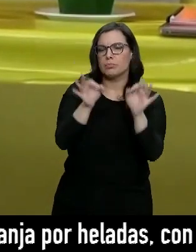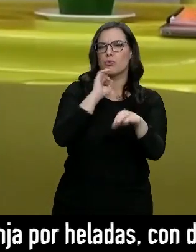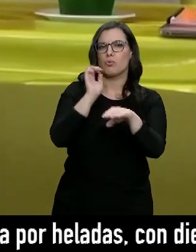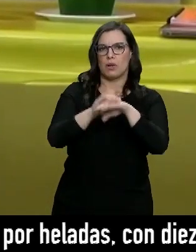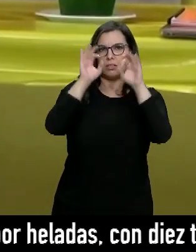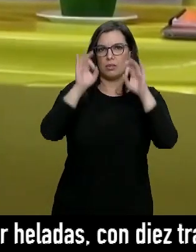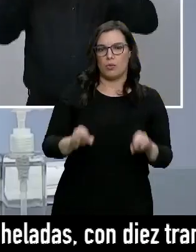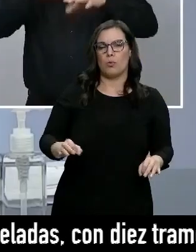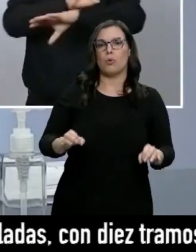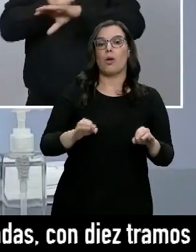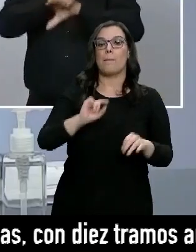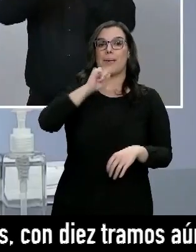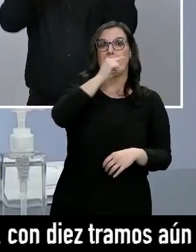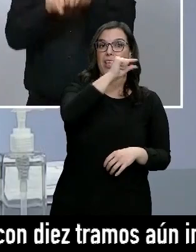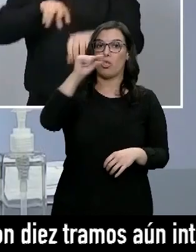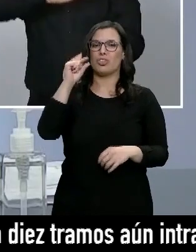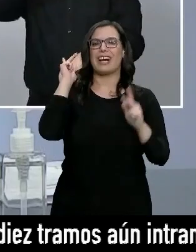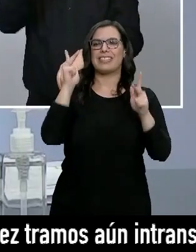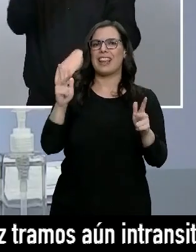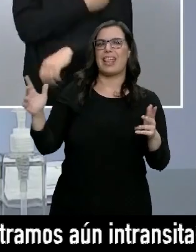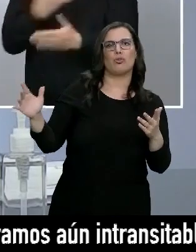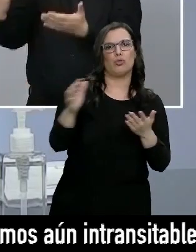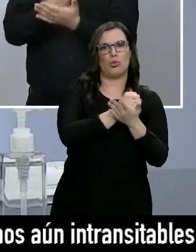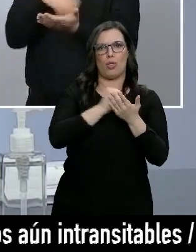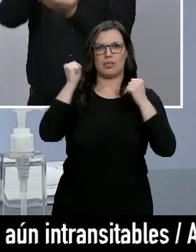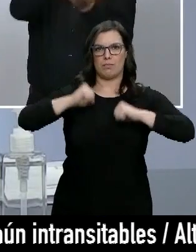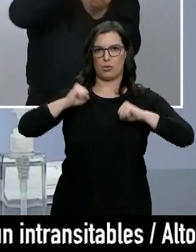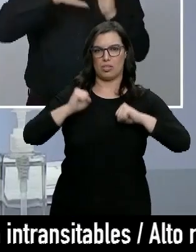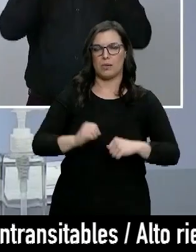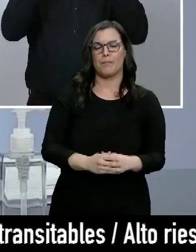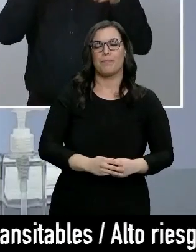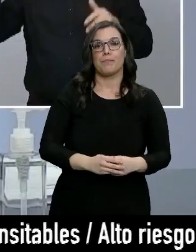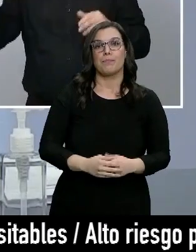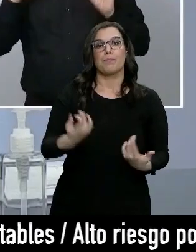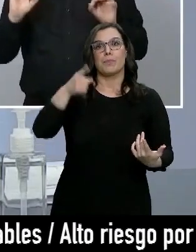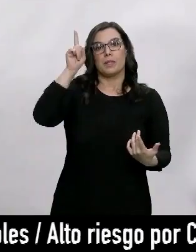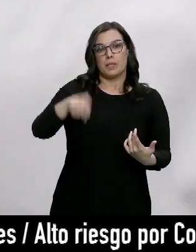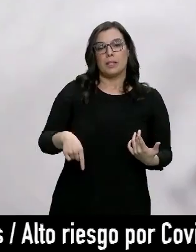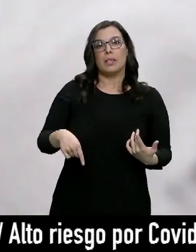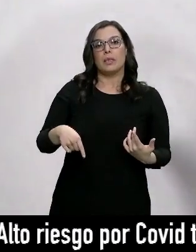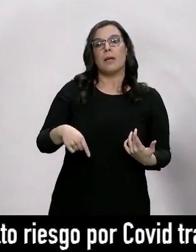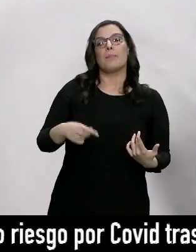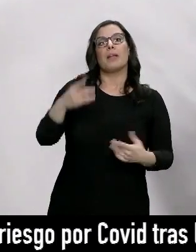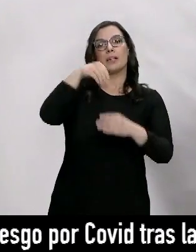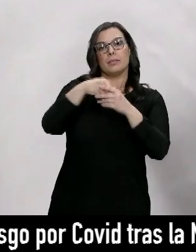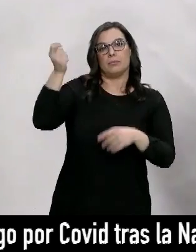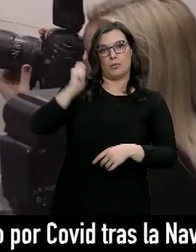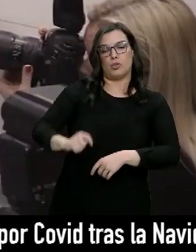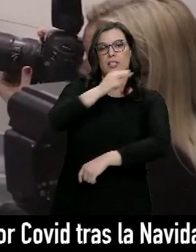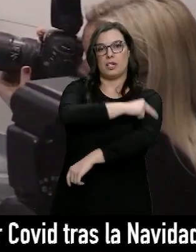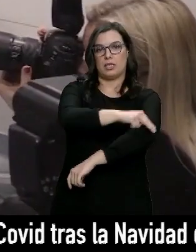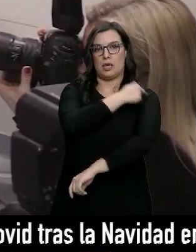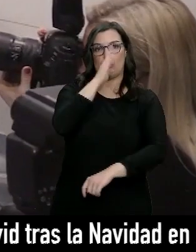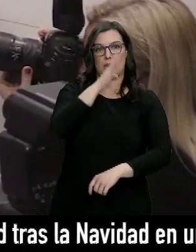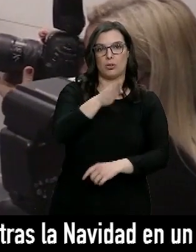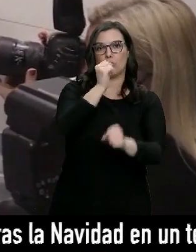la administración de la primera dosis a todas las residencias de personas mayores, ¿no? Y así está administrando también al personal sanitario de primera línea. La semana que